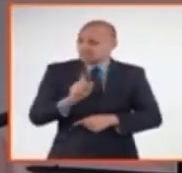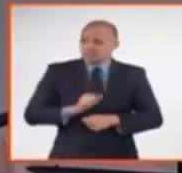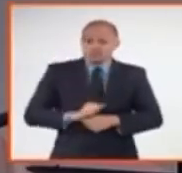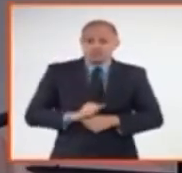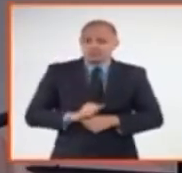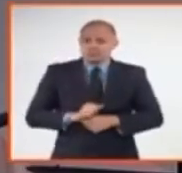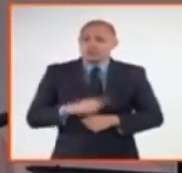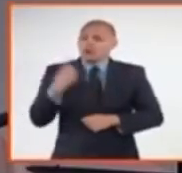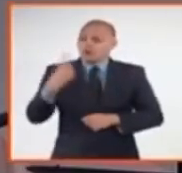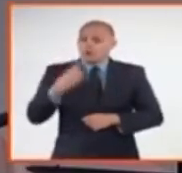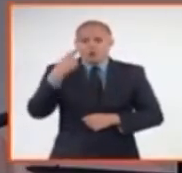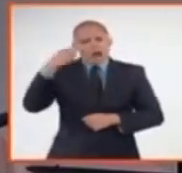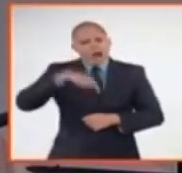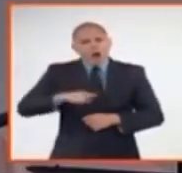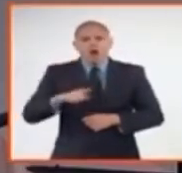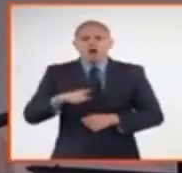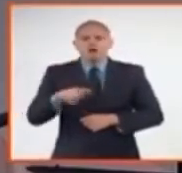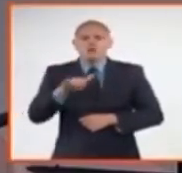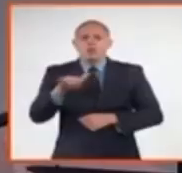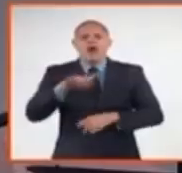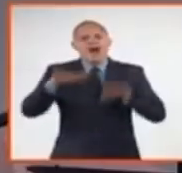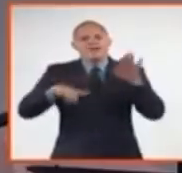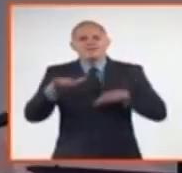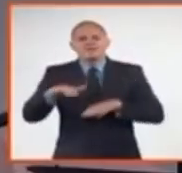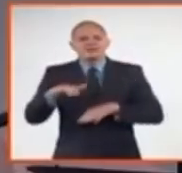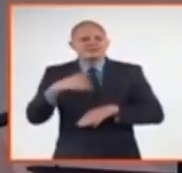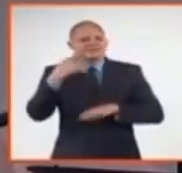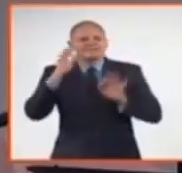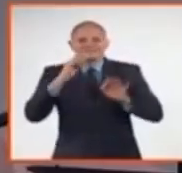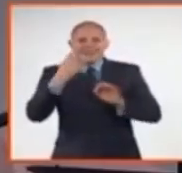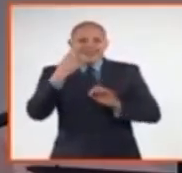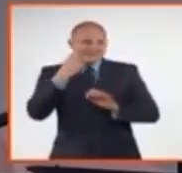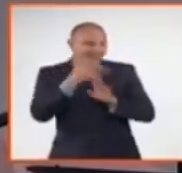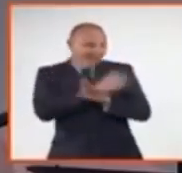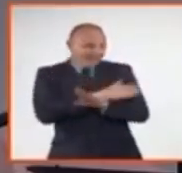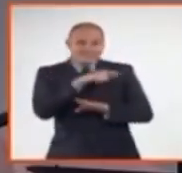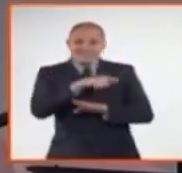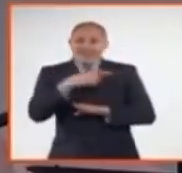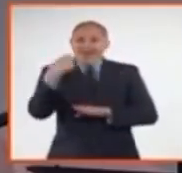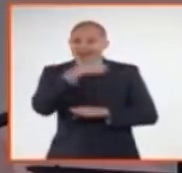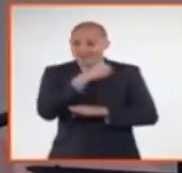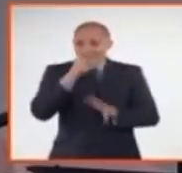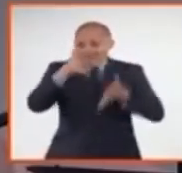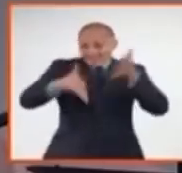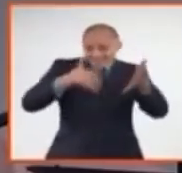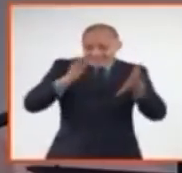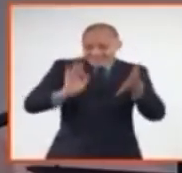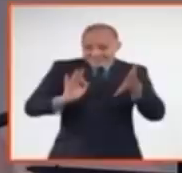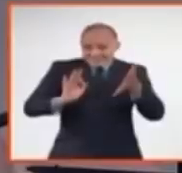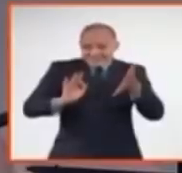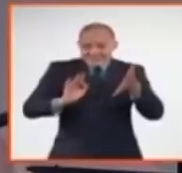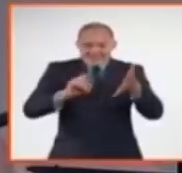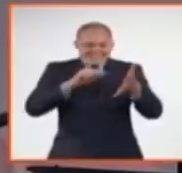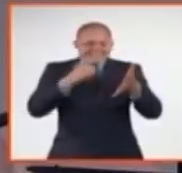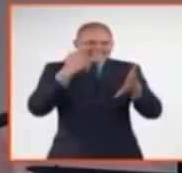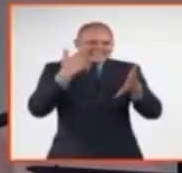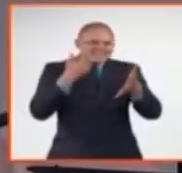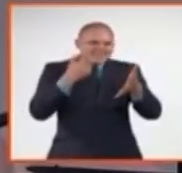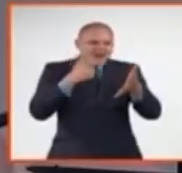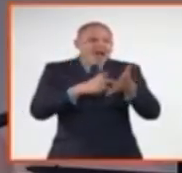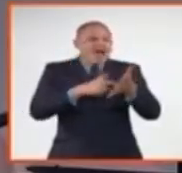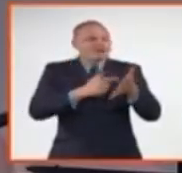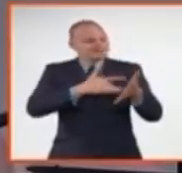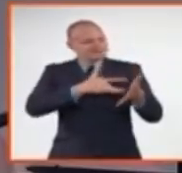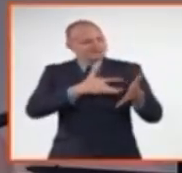de cierta manera emotiva cuando uno escucha esta canción de buena fe muy bien el sentir nuestro y también de los cubanos